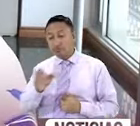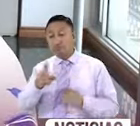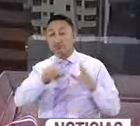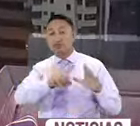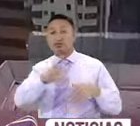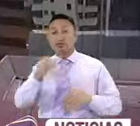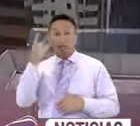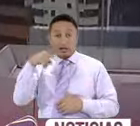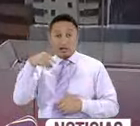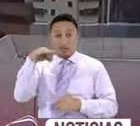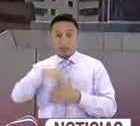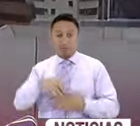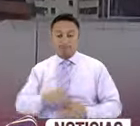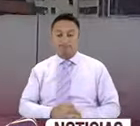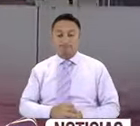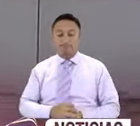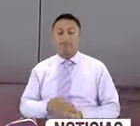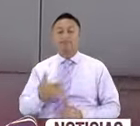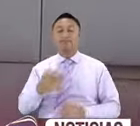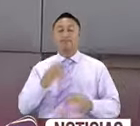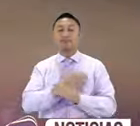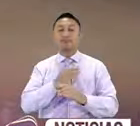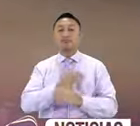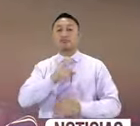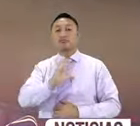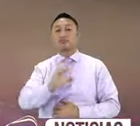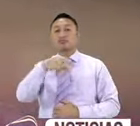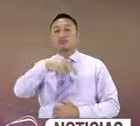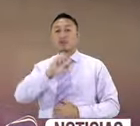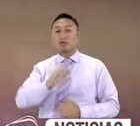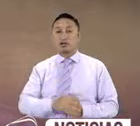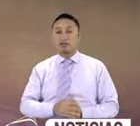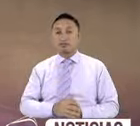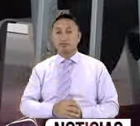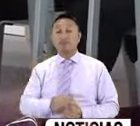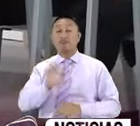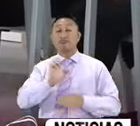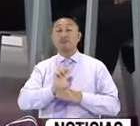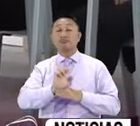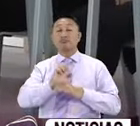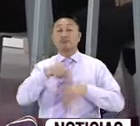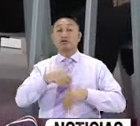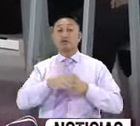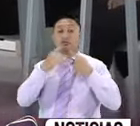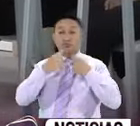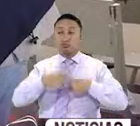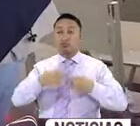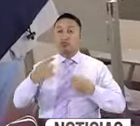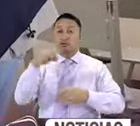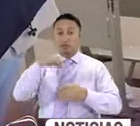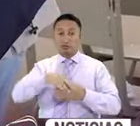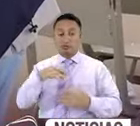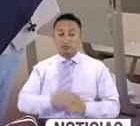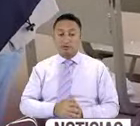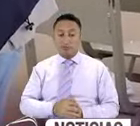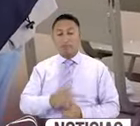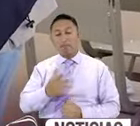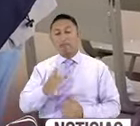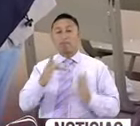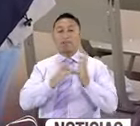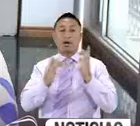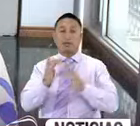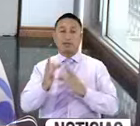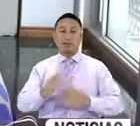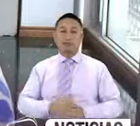Con estos cálculos, el CNE estima que los ecuatorianos serán convocados a las urnas a mediados de abril.